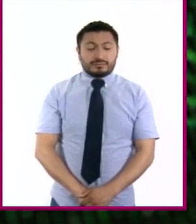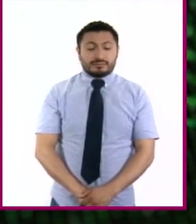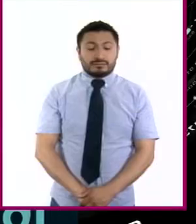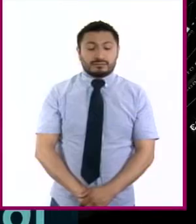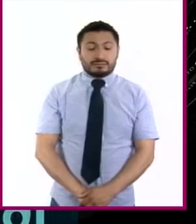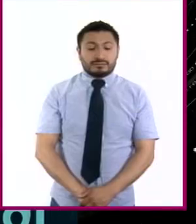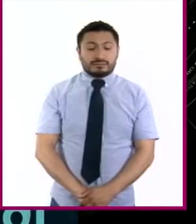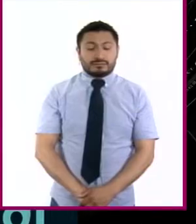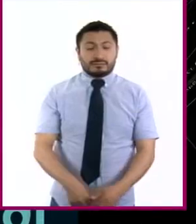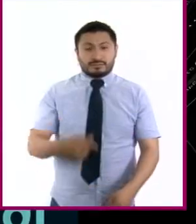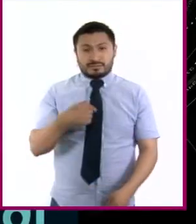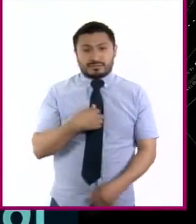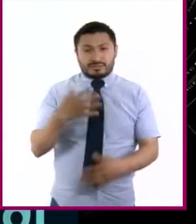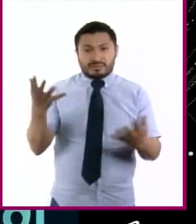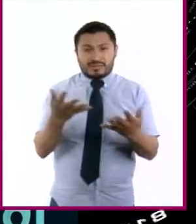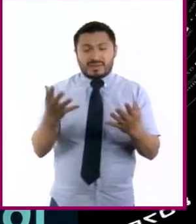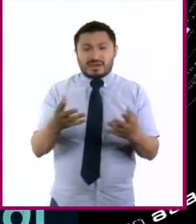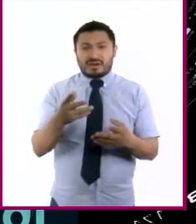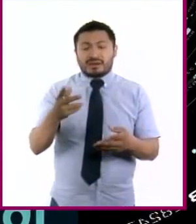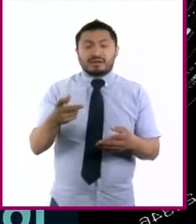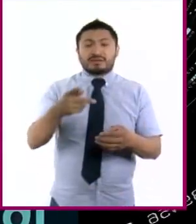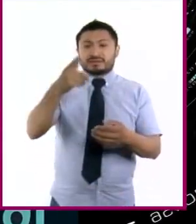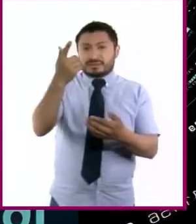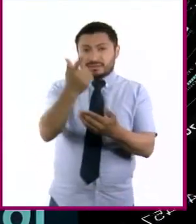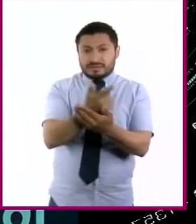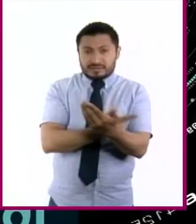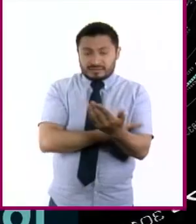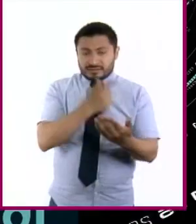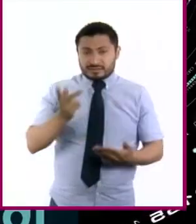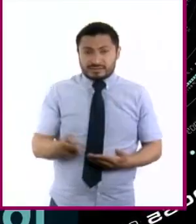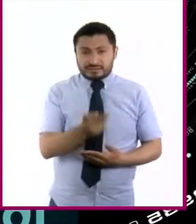mi formulario y paso al siguiente punto.